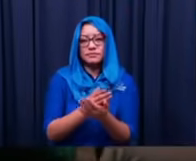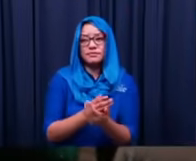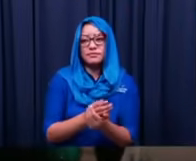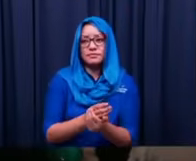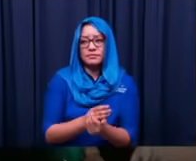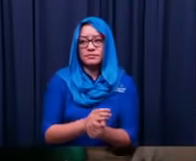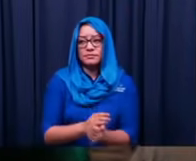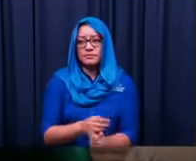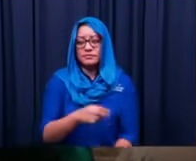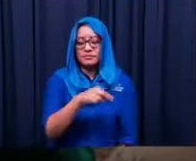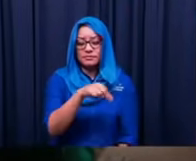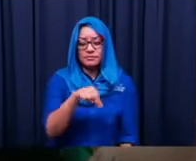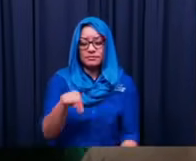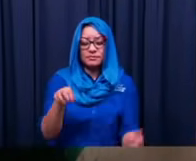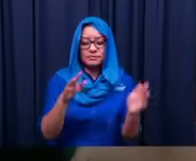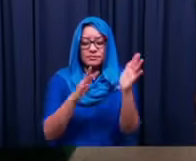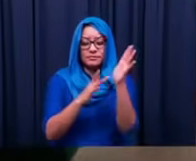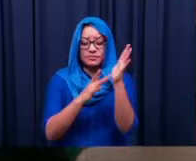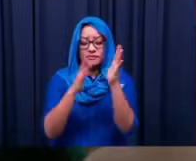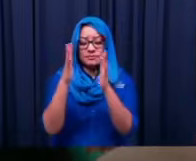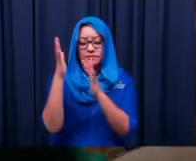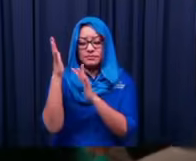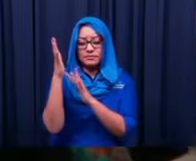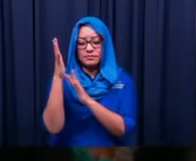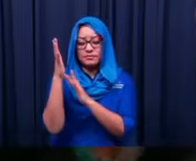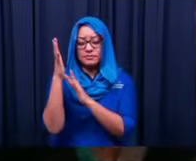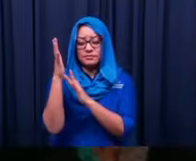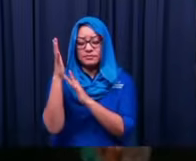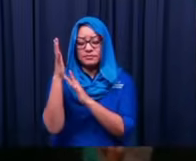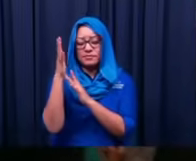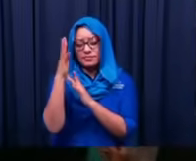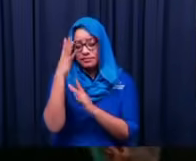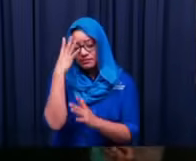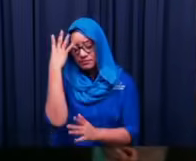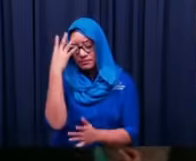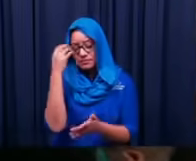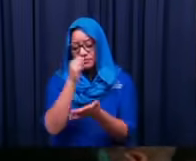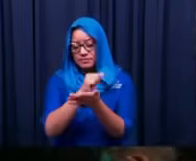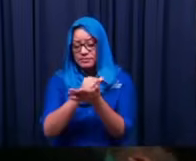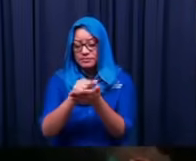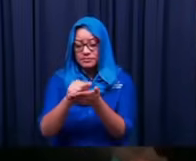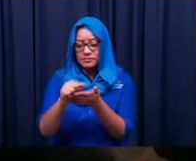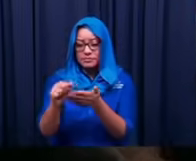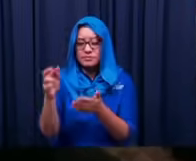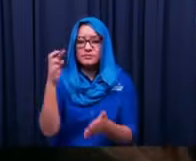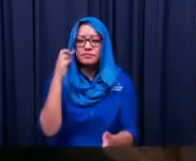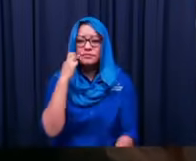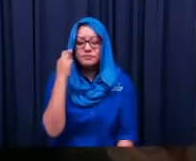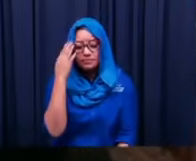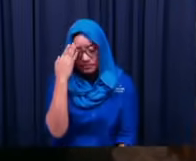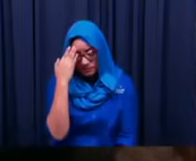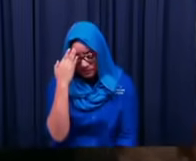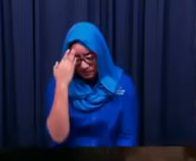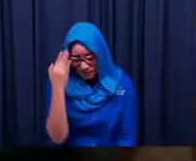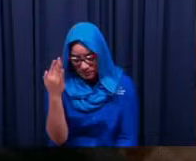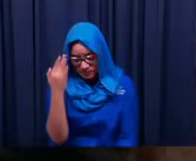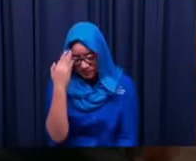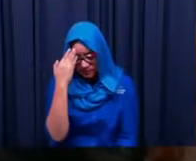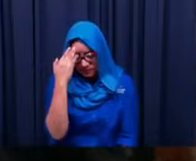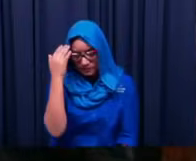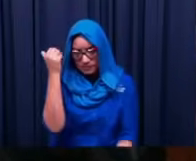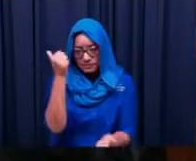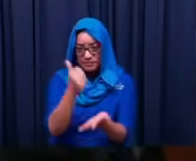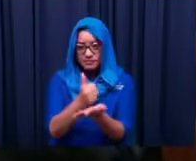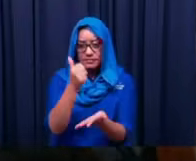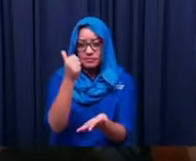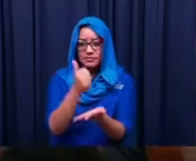Así es Padre, así es Hijo, así es Espíritu Santo. Y vamos a presentar a la